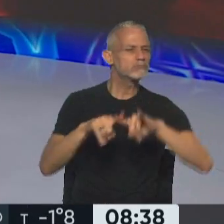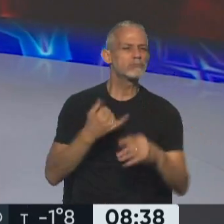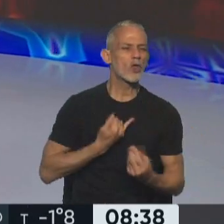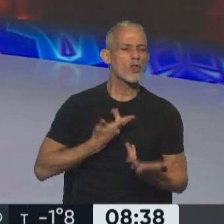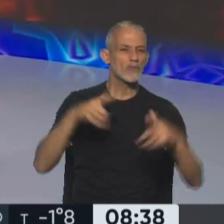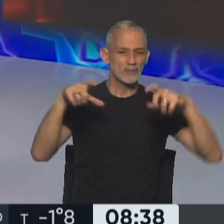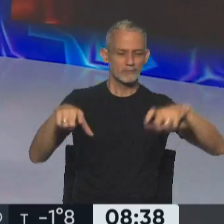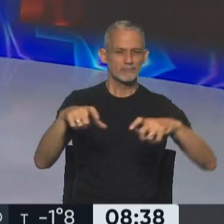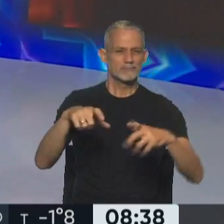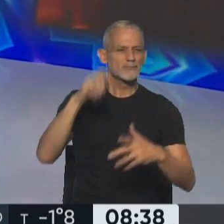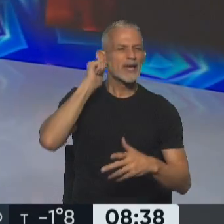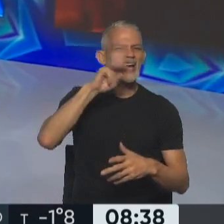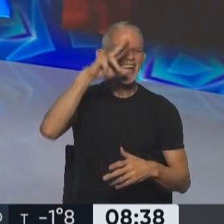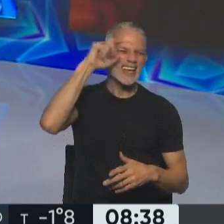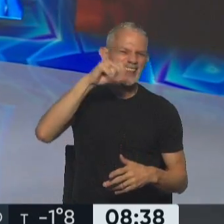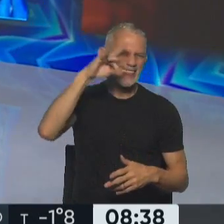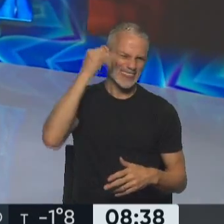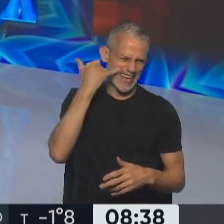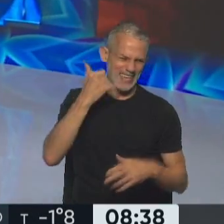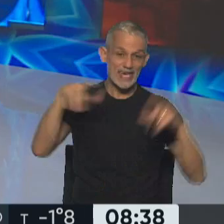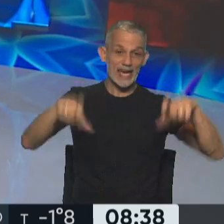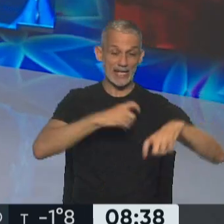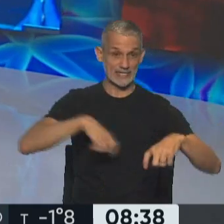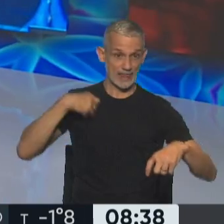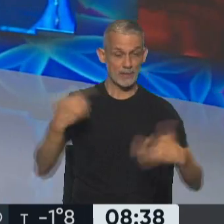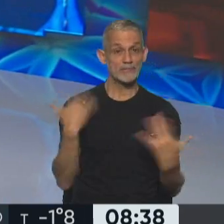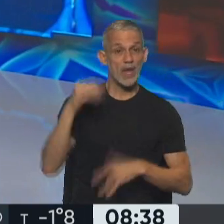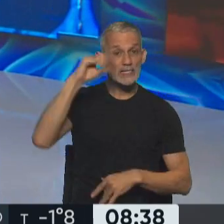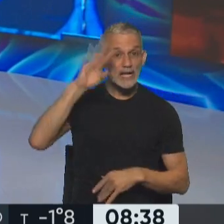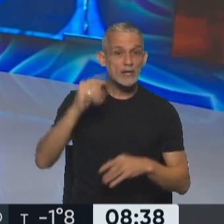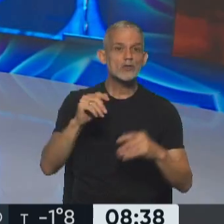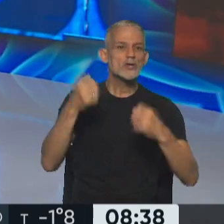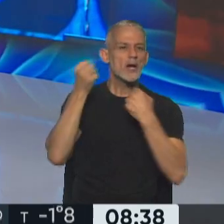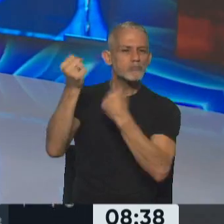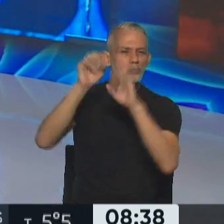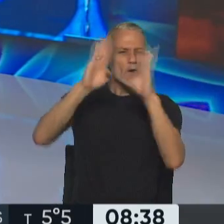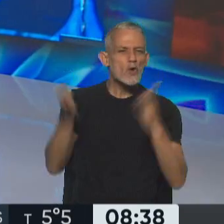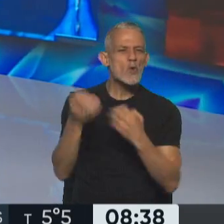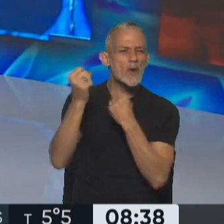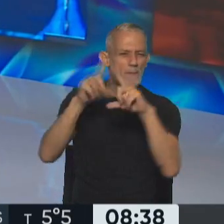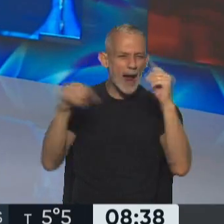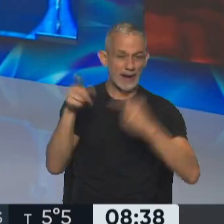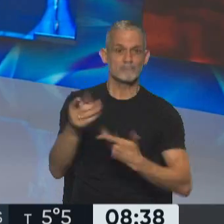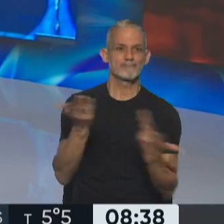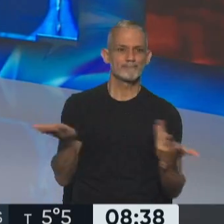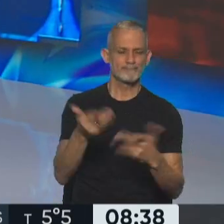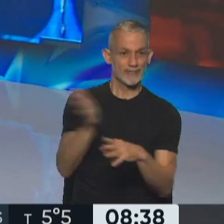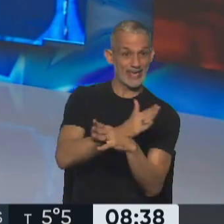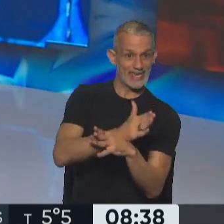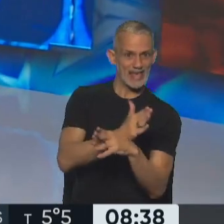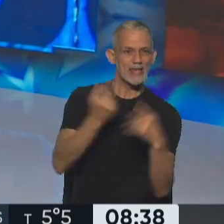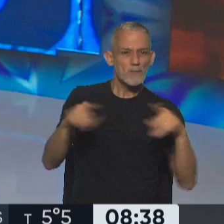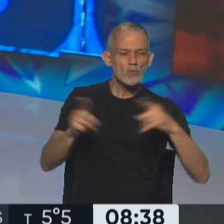el show de Green Day como telonero en el estadio de Vélez. Anoche estuvo en el Luna Park y antes del Luna Park, este gran